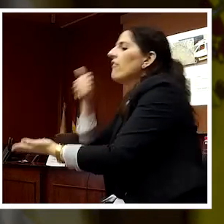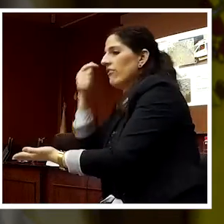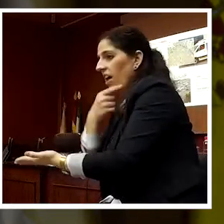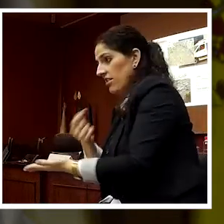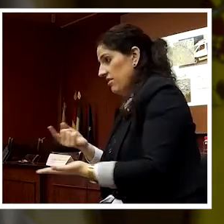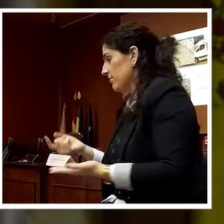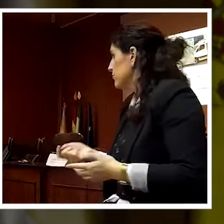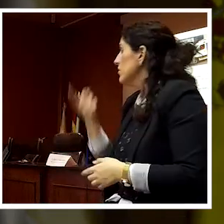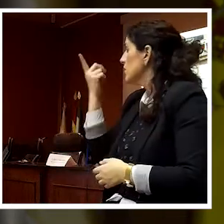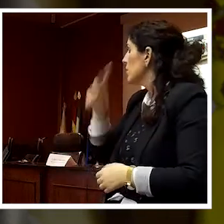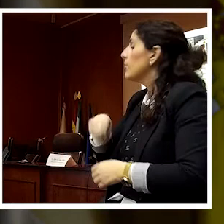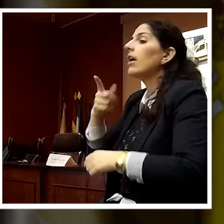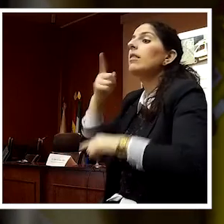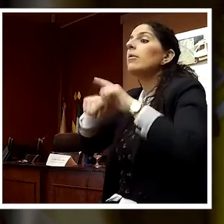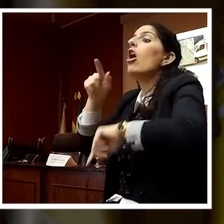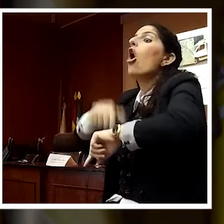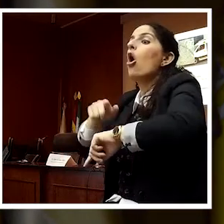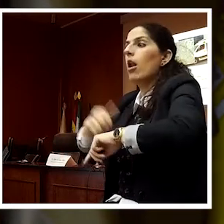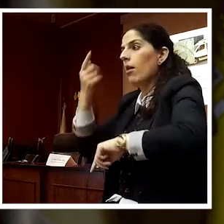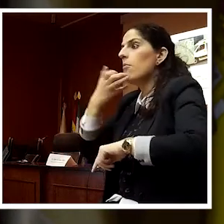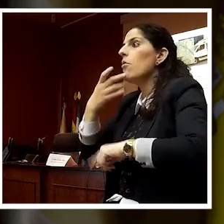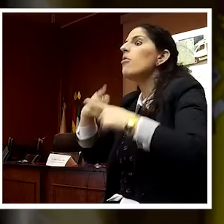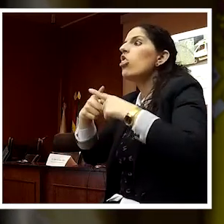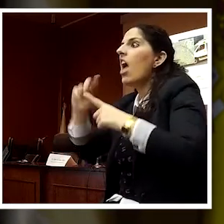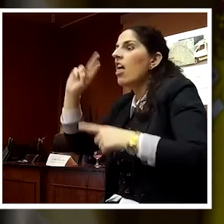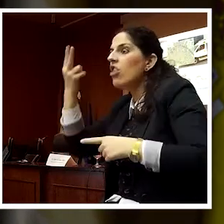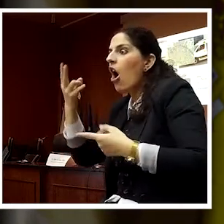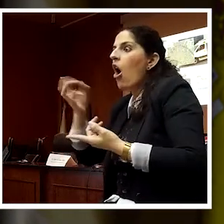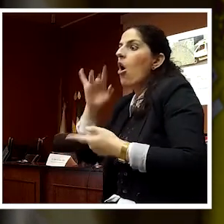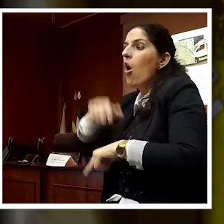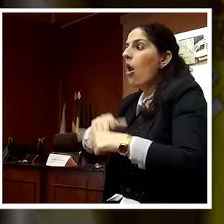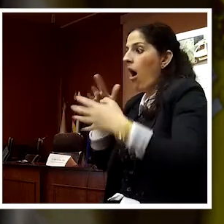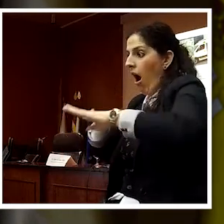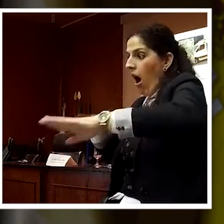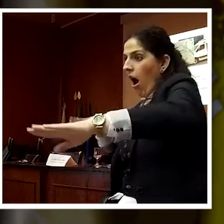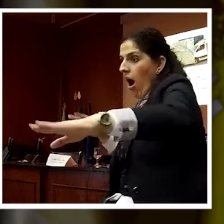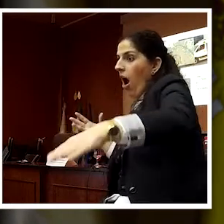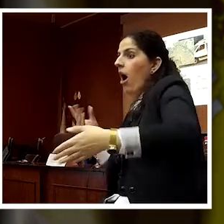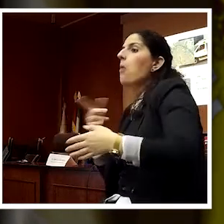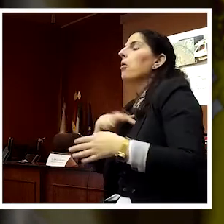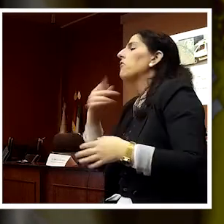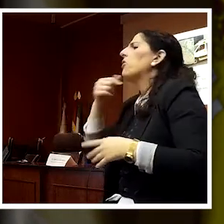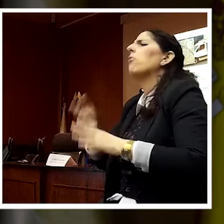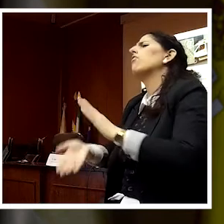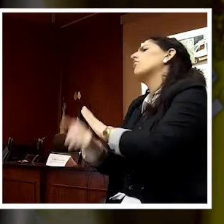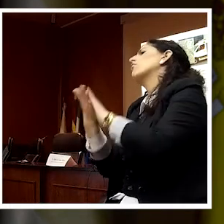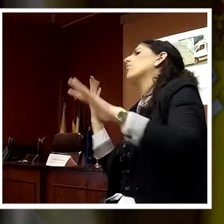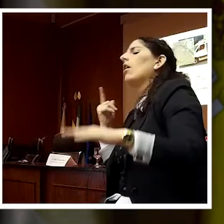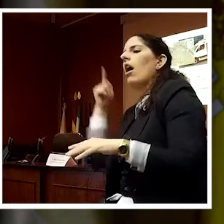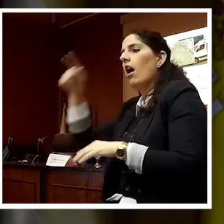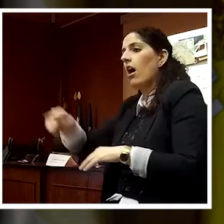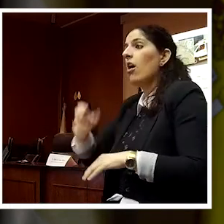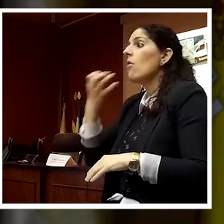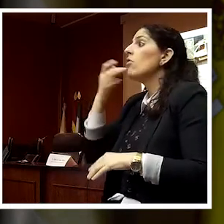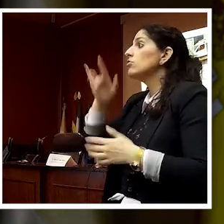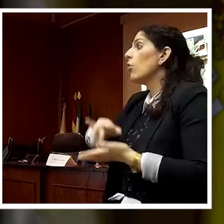hora, depende de la hora. Pues hay situaciones de atravesar Córdoba y donde te encuentres. A veces tienes un aviso en la